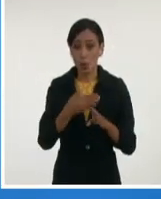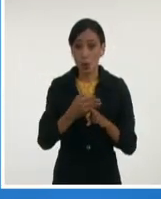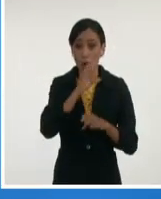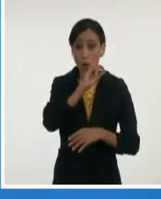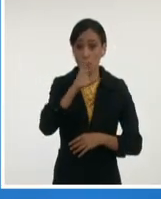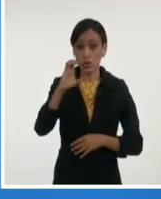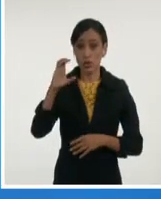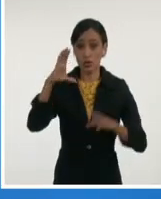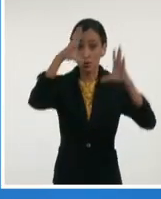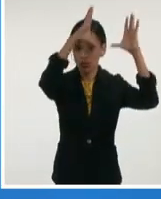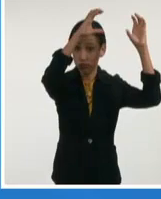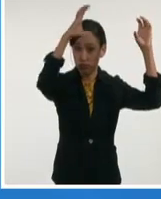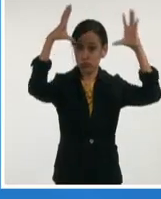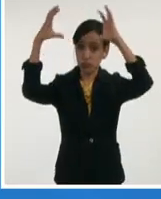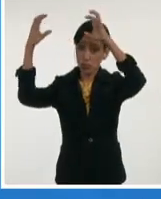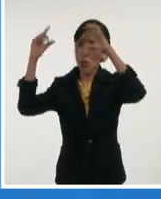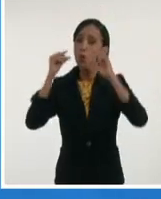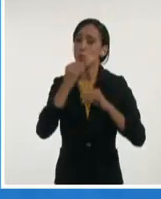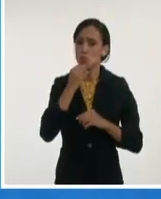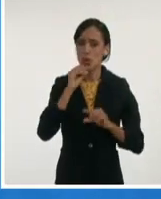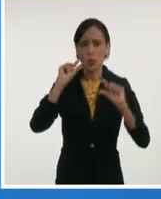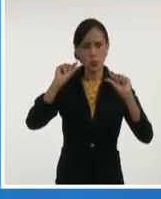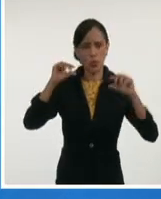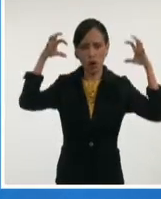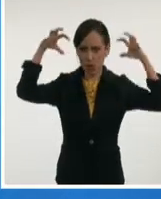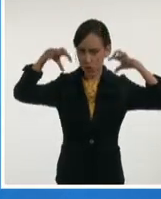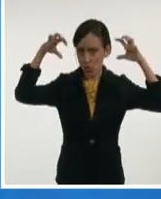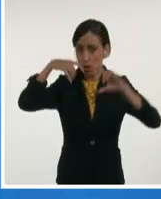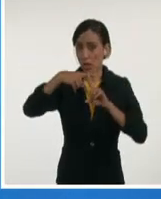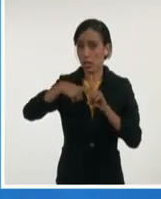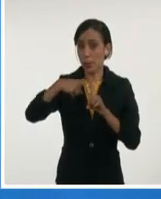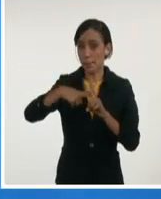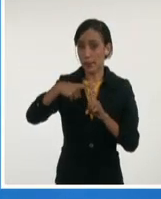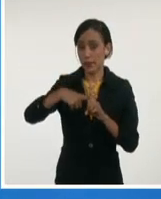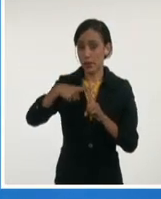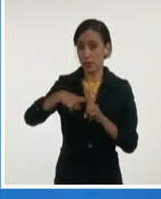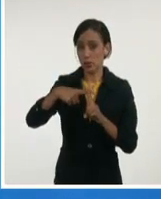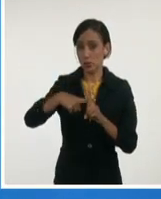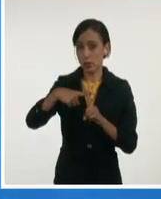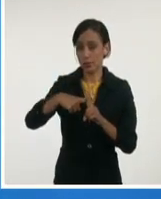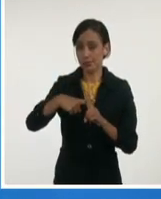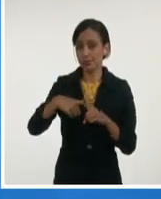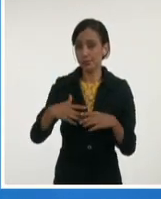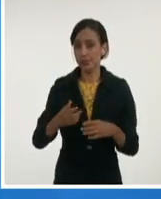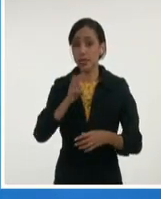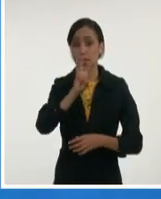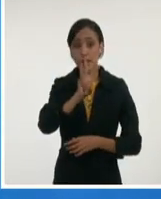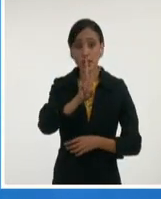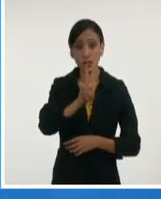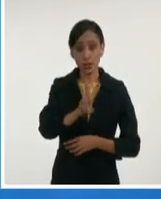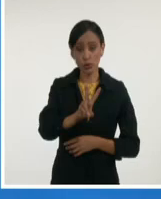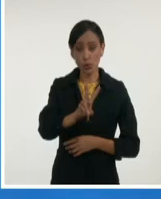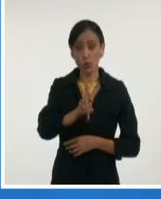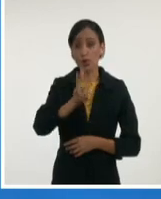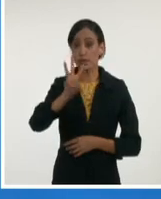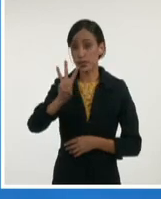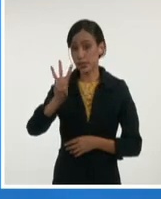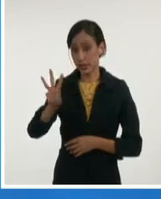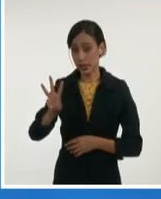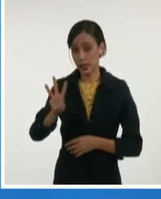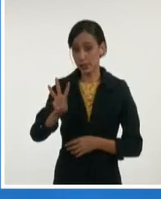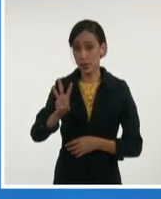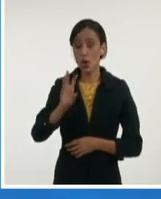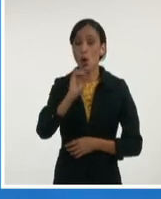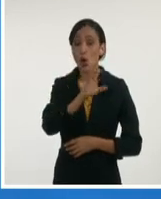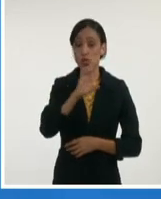será baja la probabilidad de precipitación temperaturas máximas hoy con valores desde 32 hasta 33 grados en el occidente y